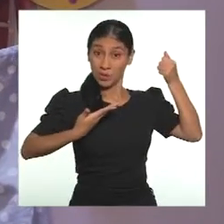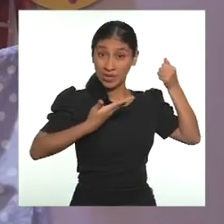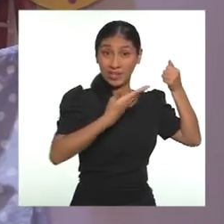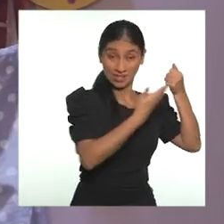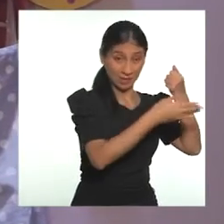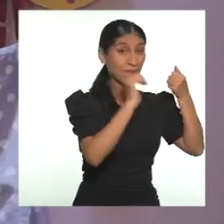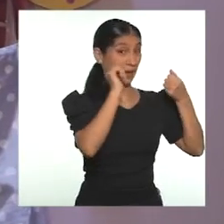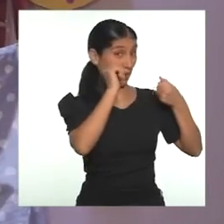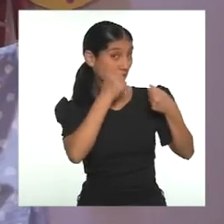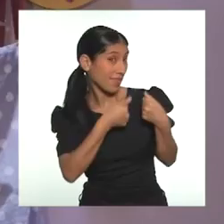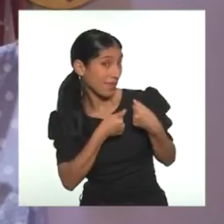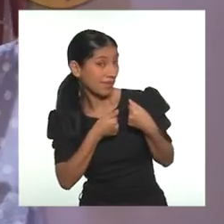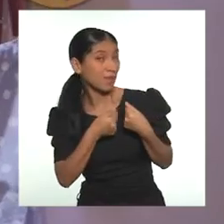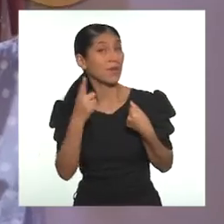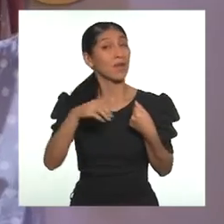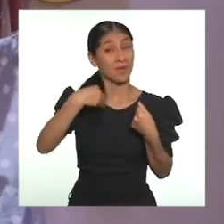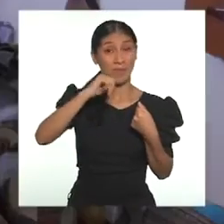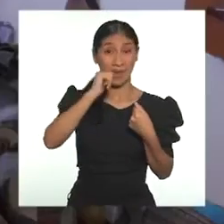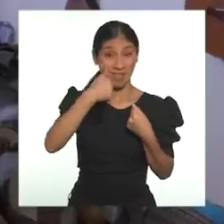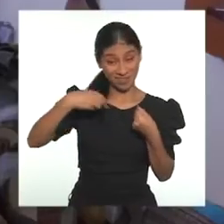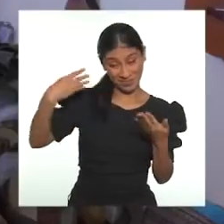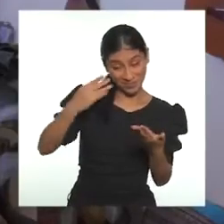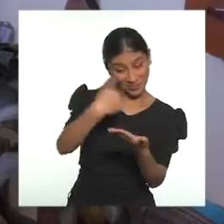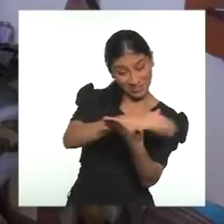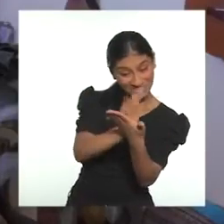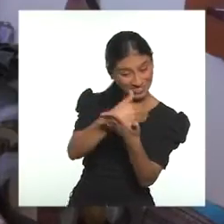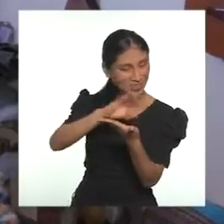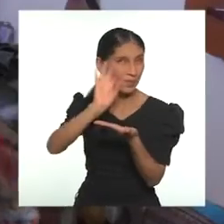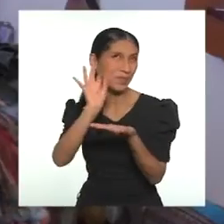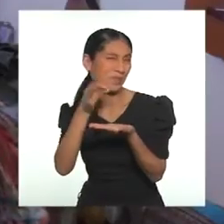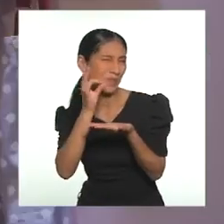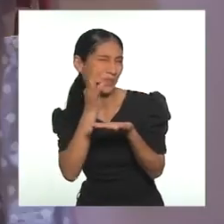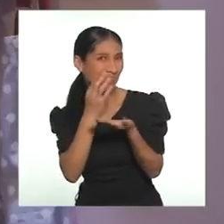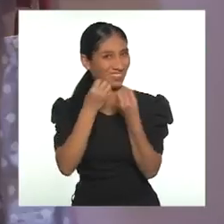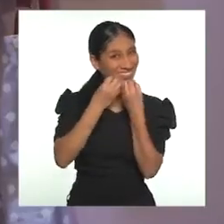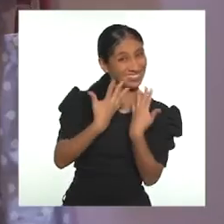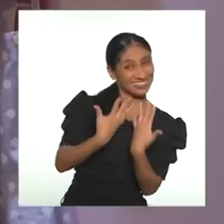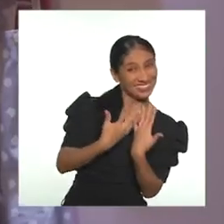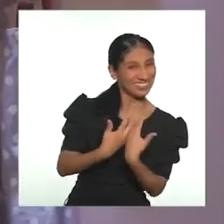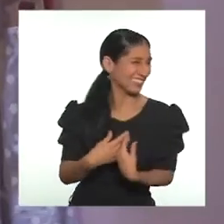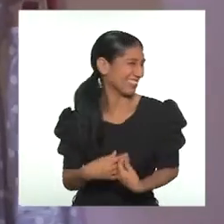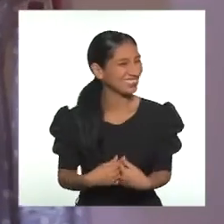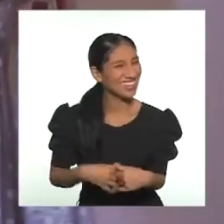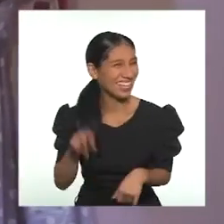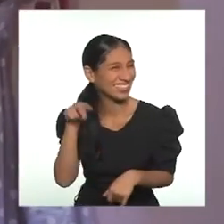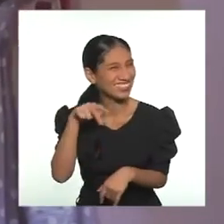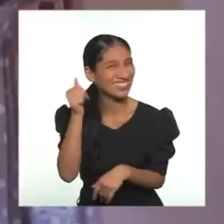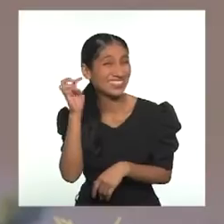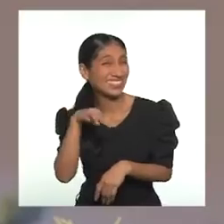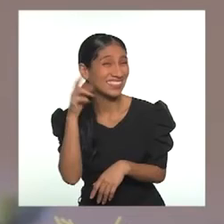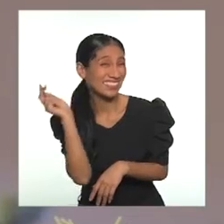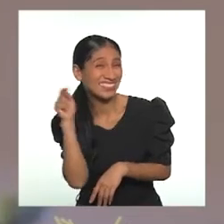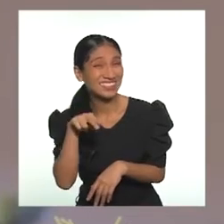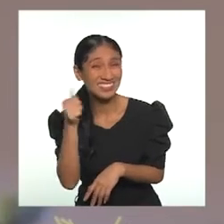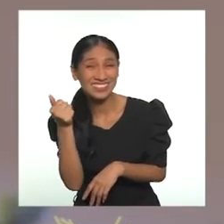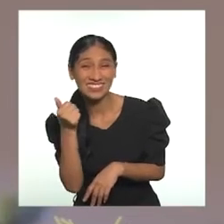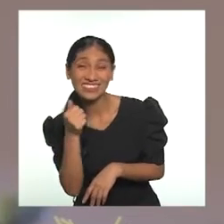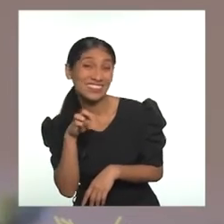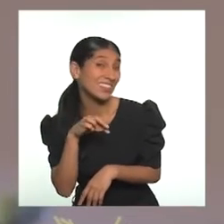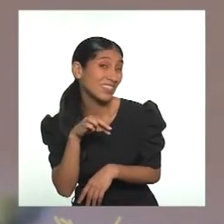Lo voy a guardar para mañana, para hacer una comida muy especial. ¡Sorpresa!